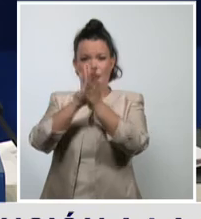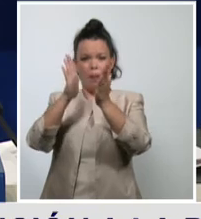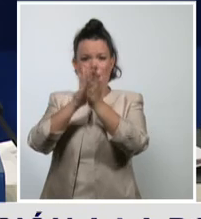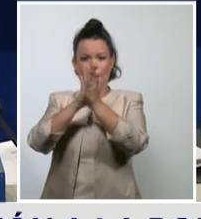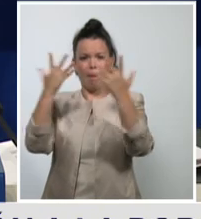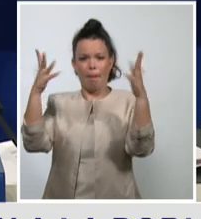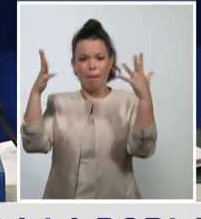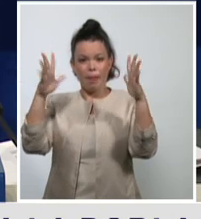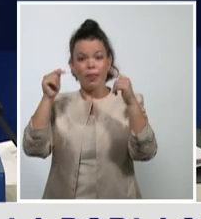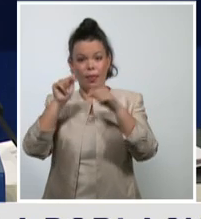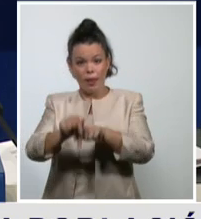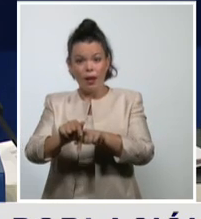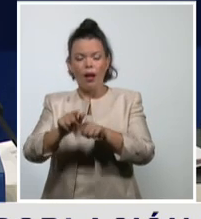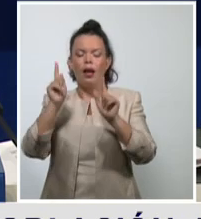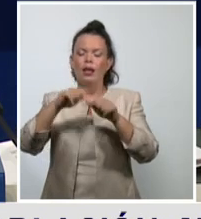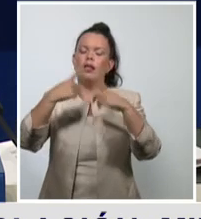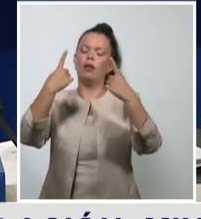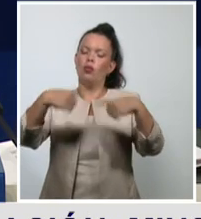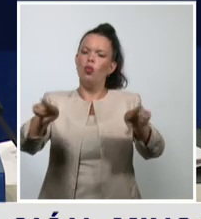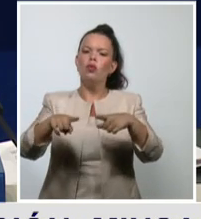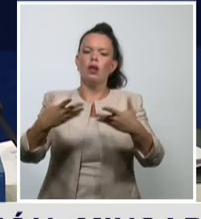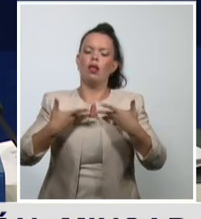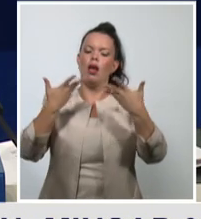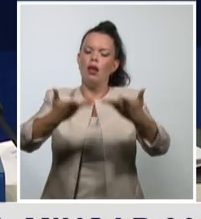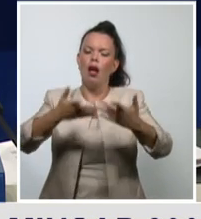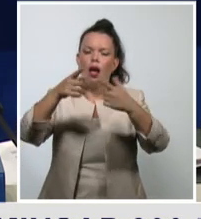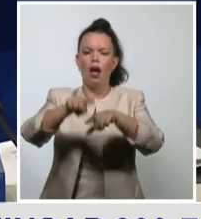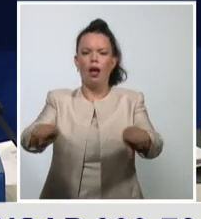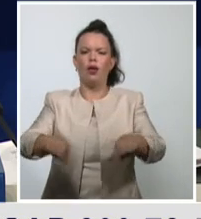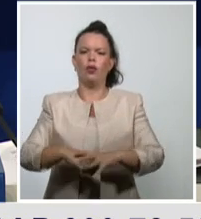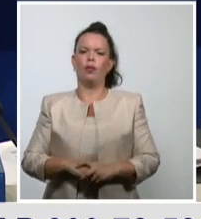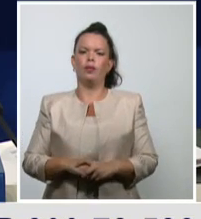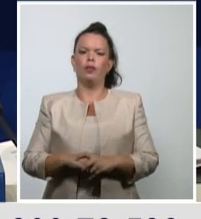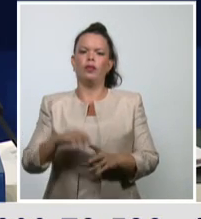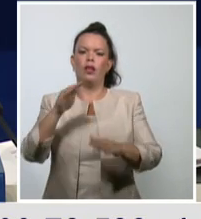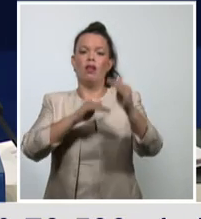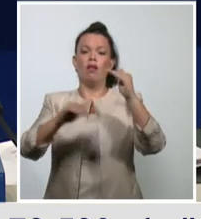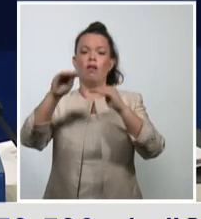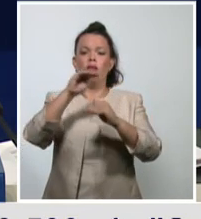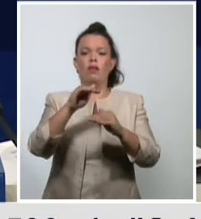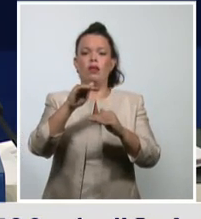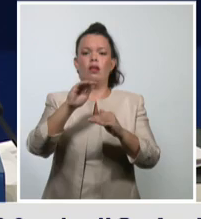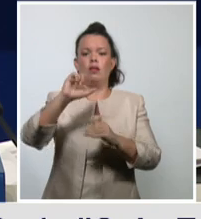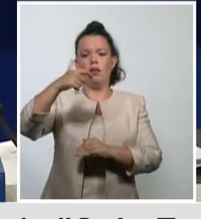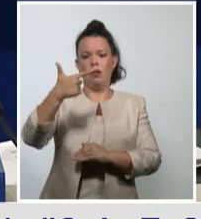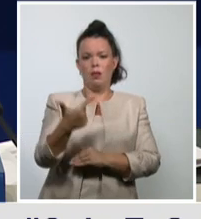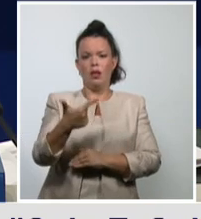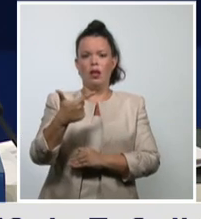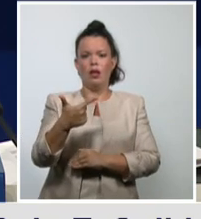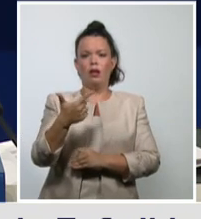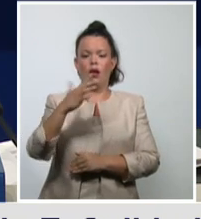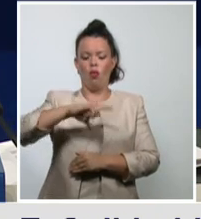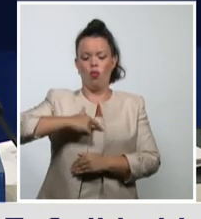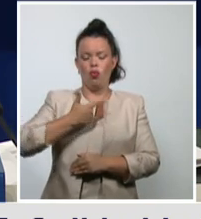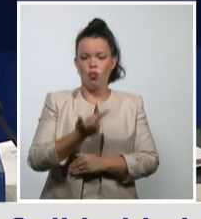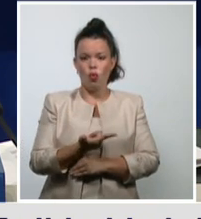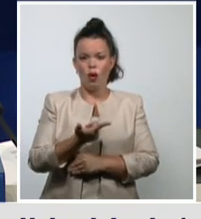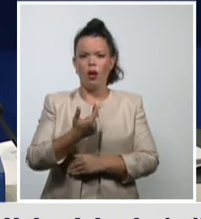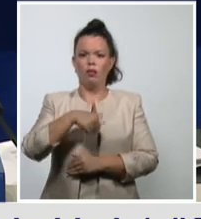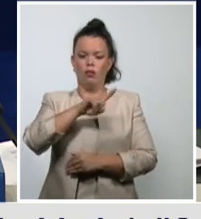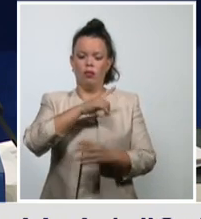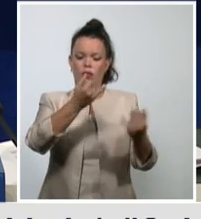de una información que me dio la viceministra Kenelma del Ministerio de Cultura, pero que anoche,